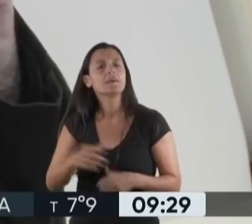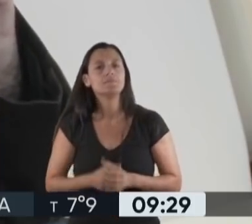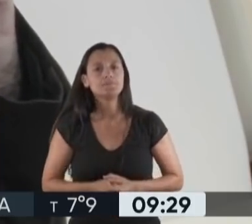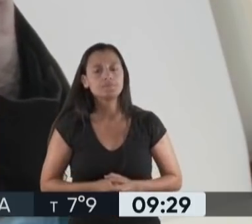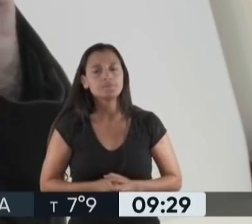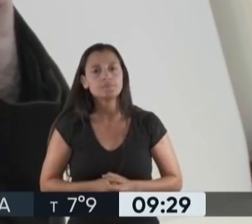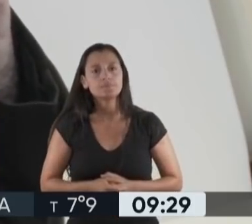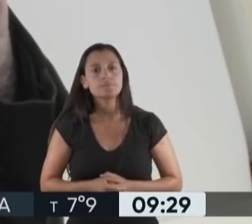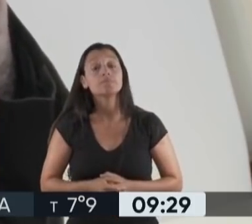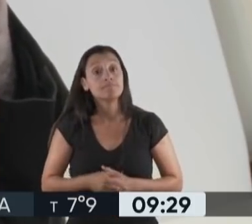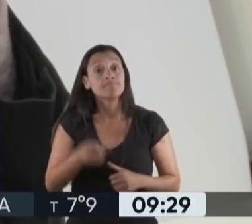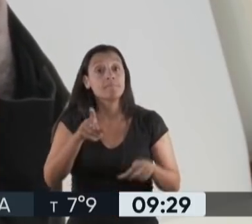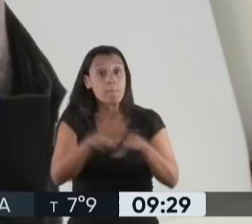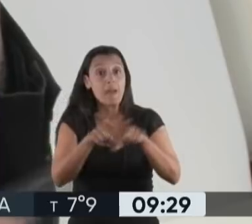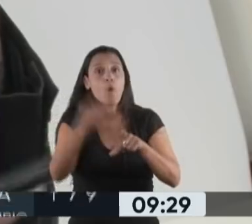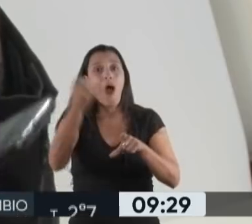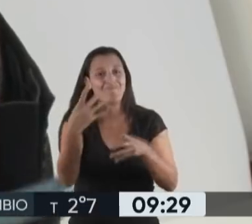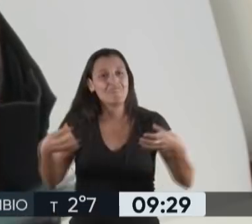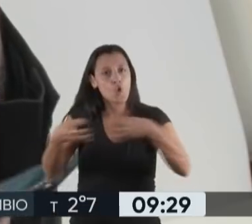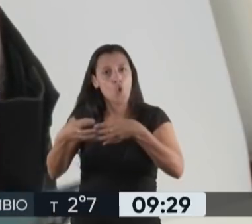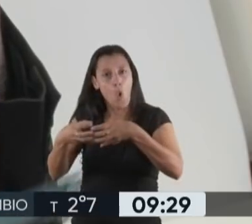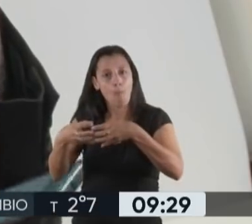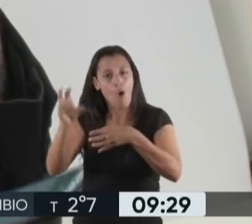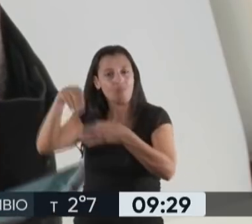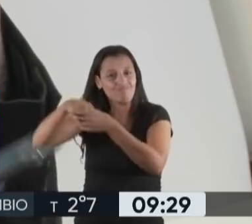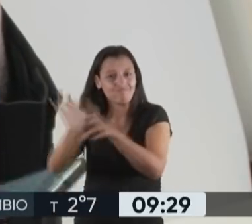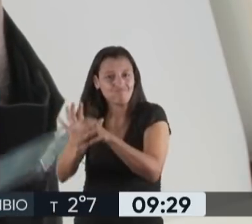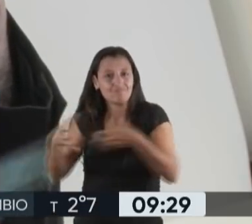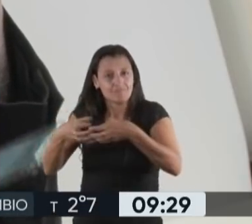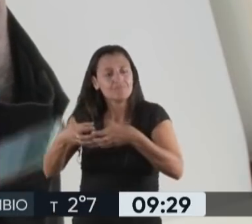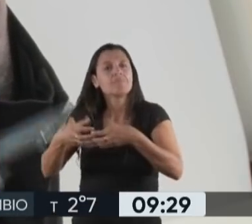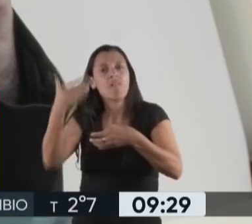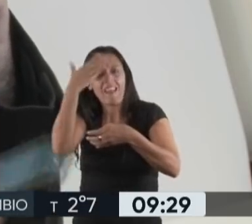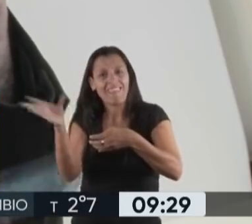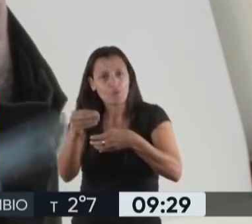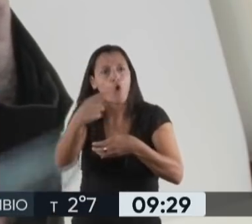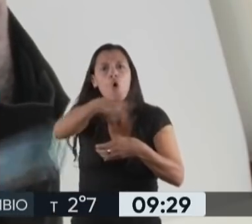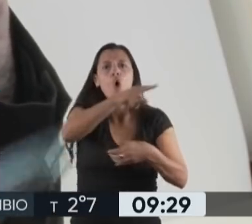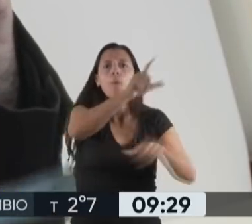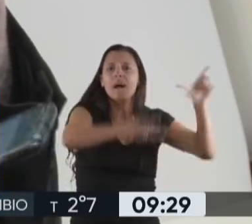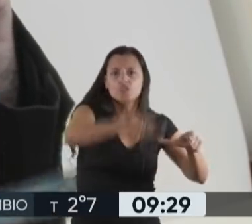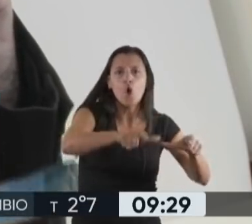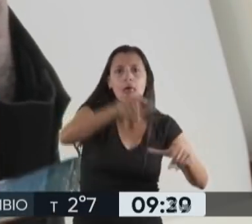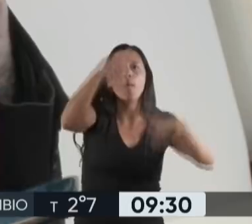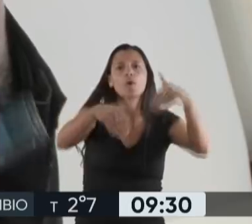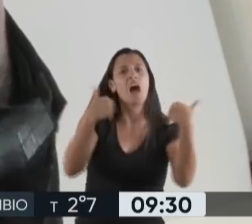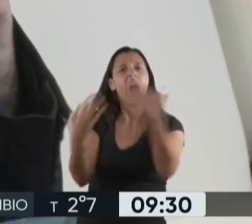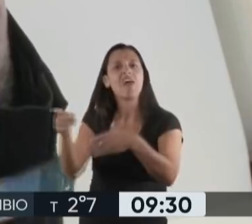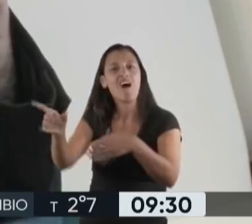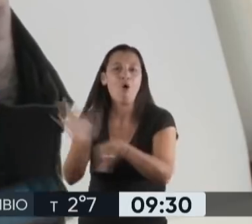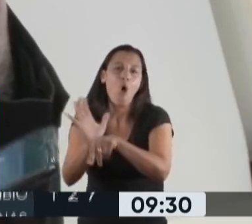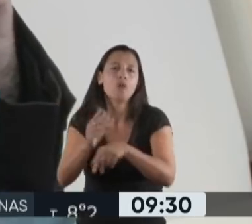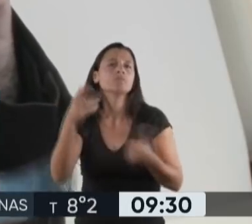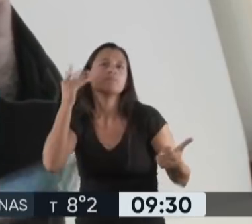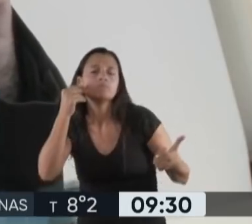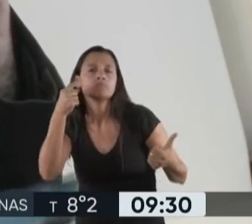del Frente de Todos no apoya esto, al votante del Frente de Todos, al que fue y escuchó todas las críticas que hizo el kirchnerismo,